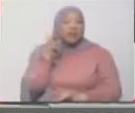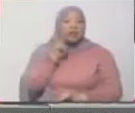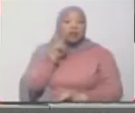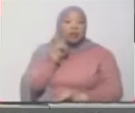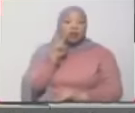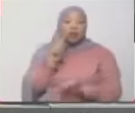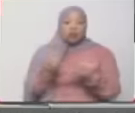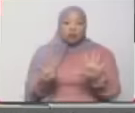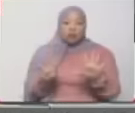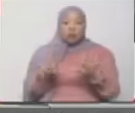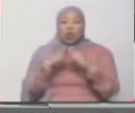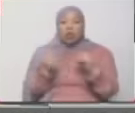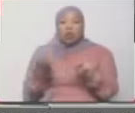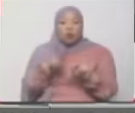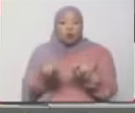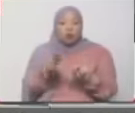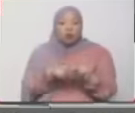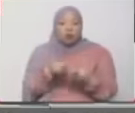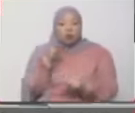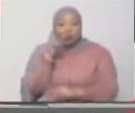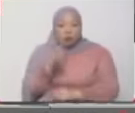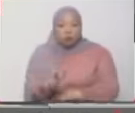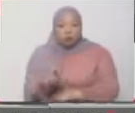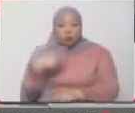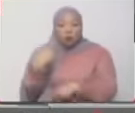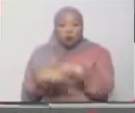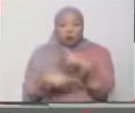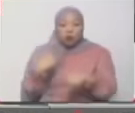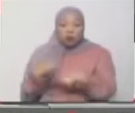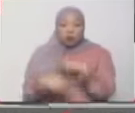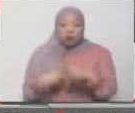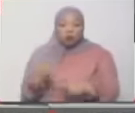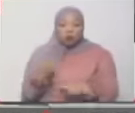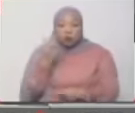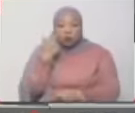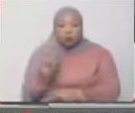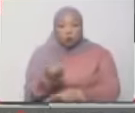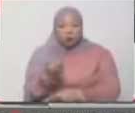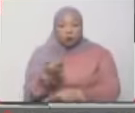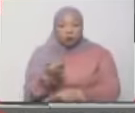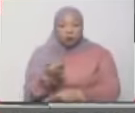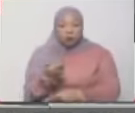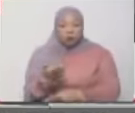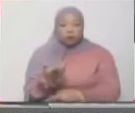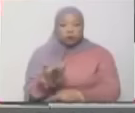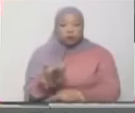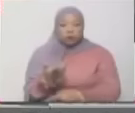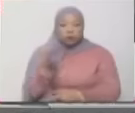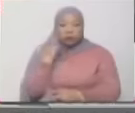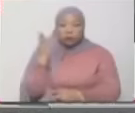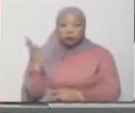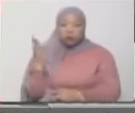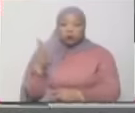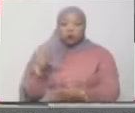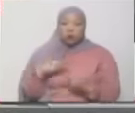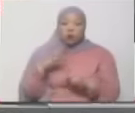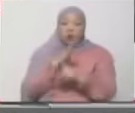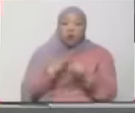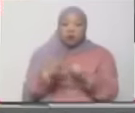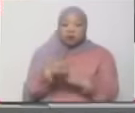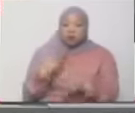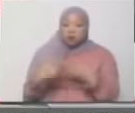de todas las edades. Y estoy viendo los procesos que se dan de